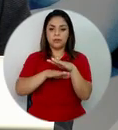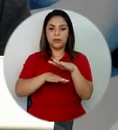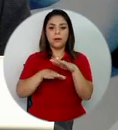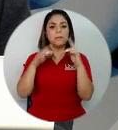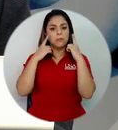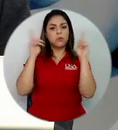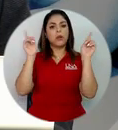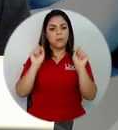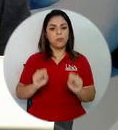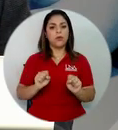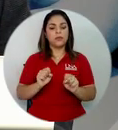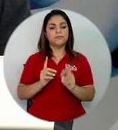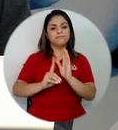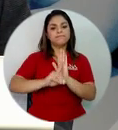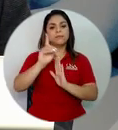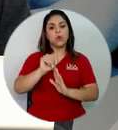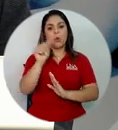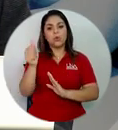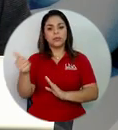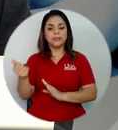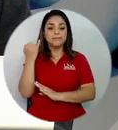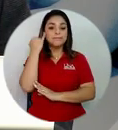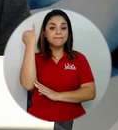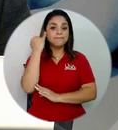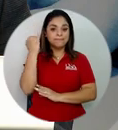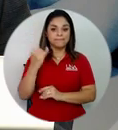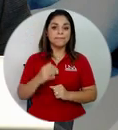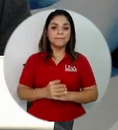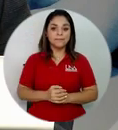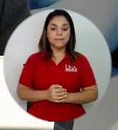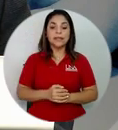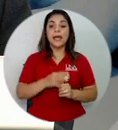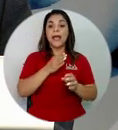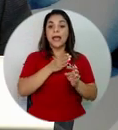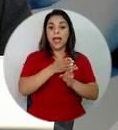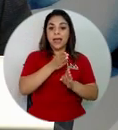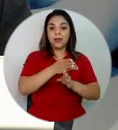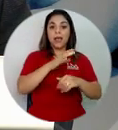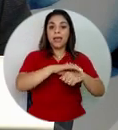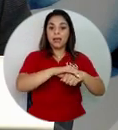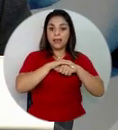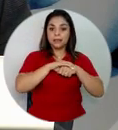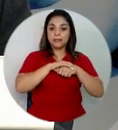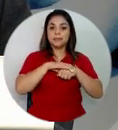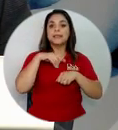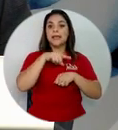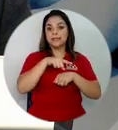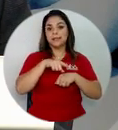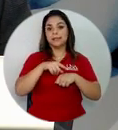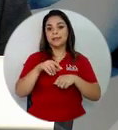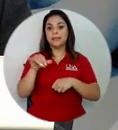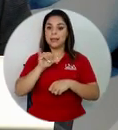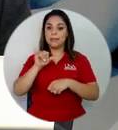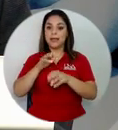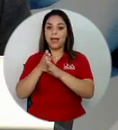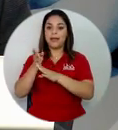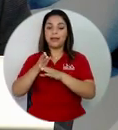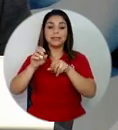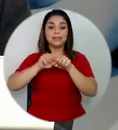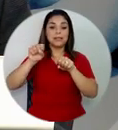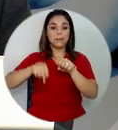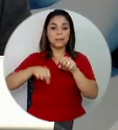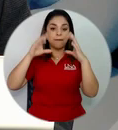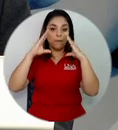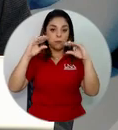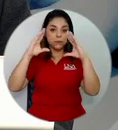que puede servir para poder desarrollar otras iniciativas, la carrera de inglés y la carrera de